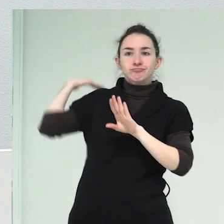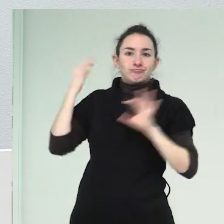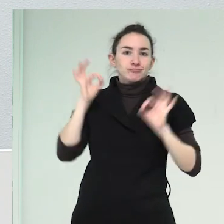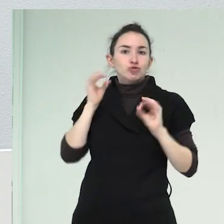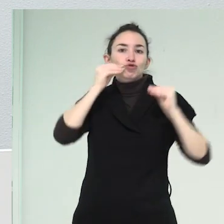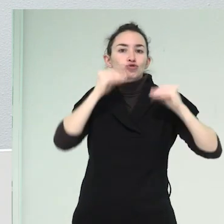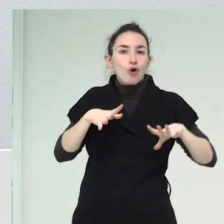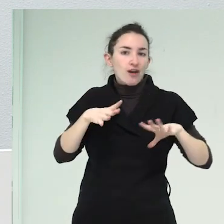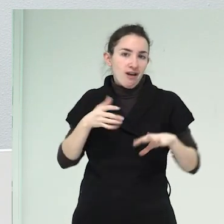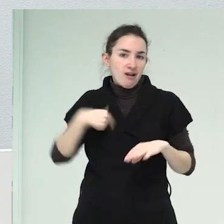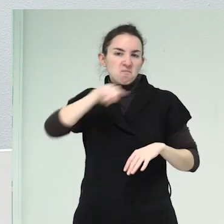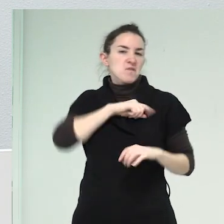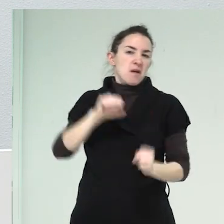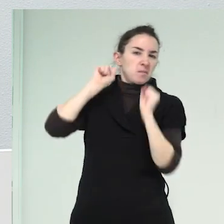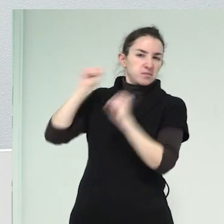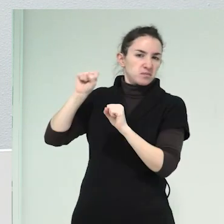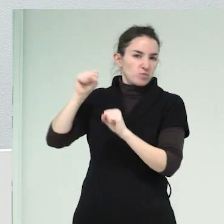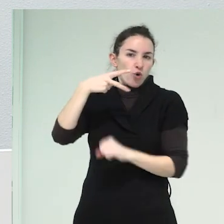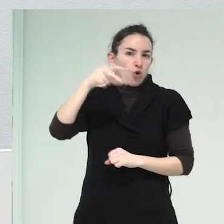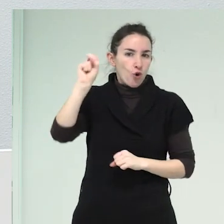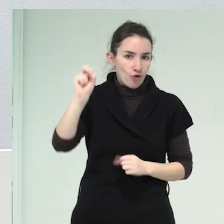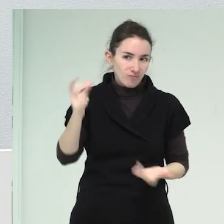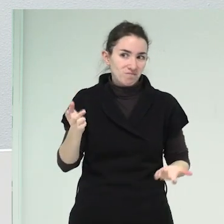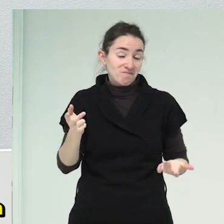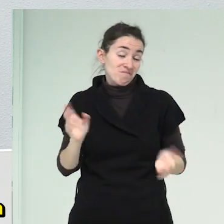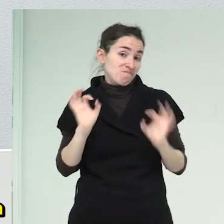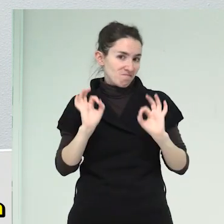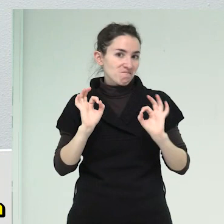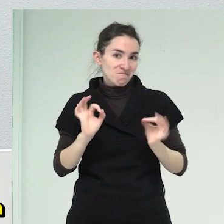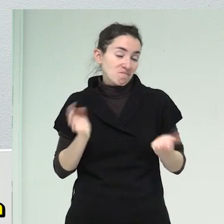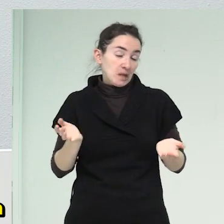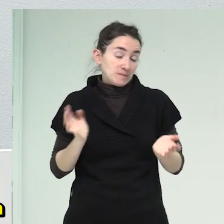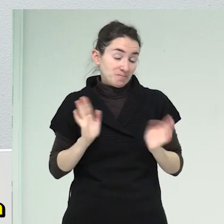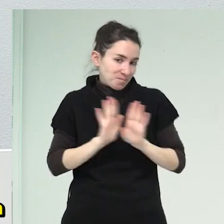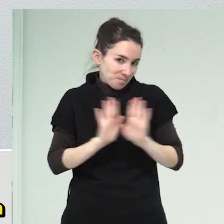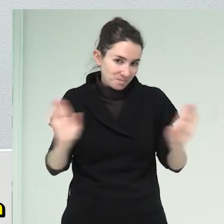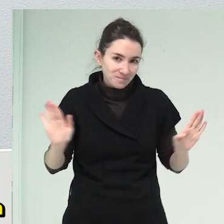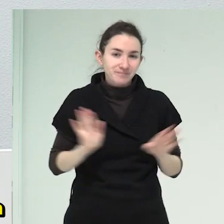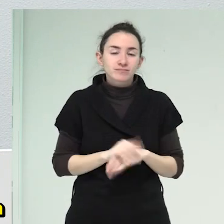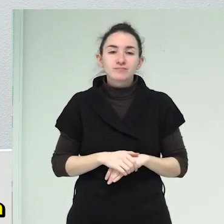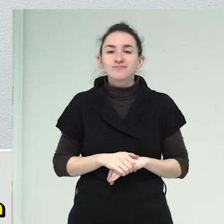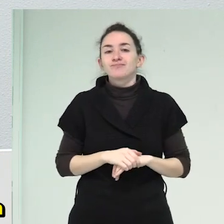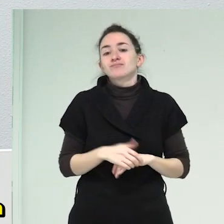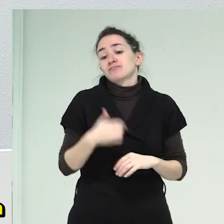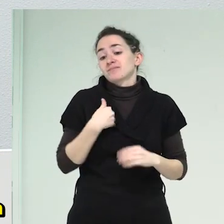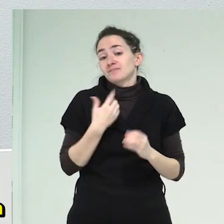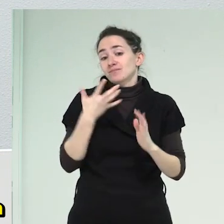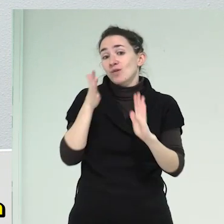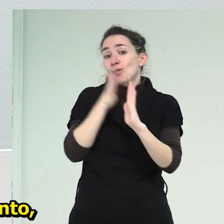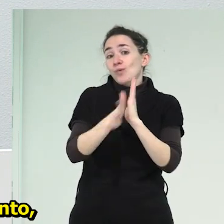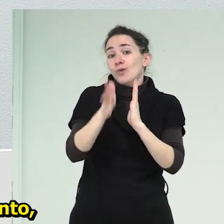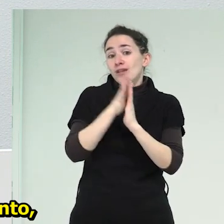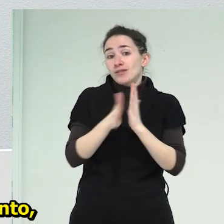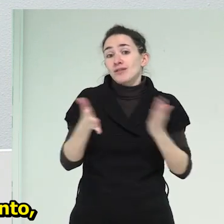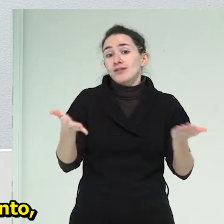originarios. Y bueno, cerrar un poco ahí. Y bueno, contaros que esas